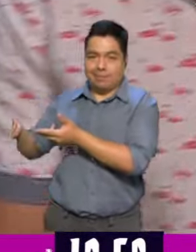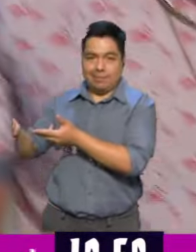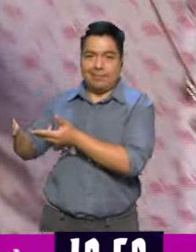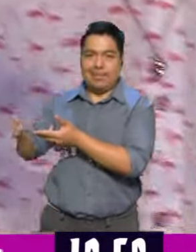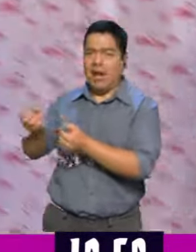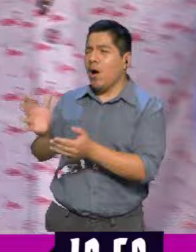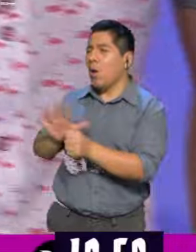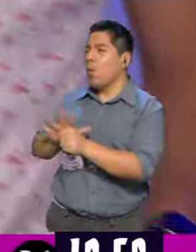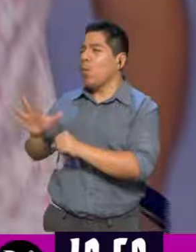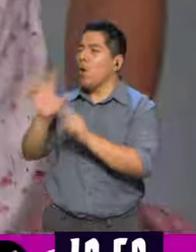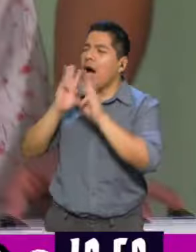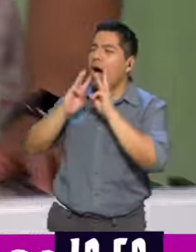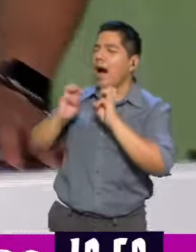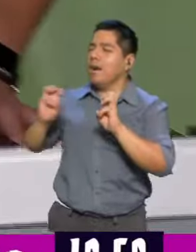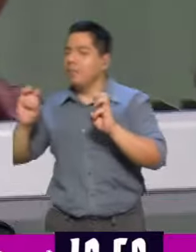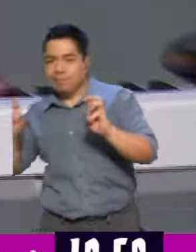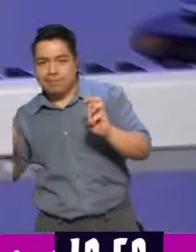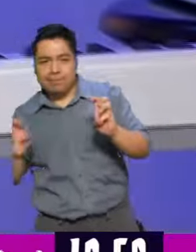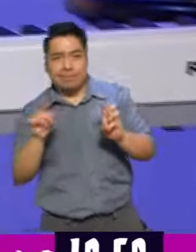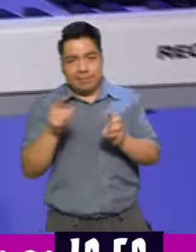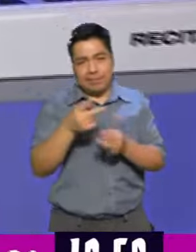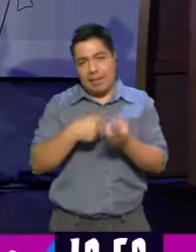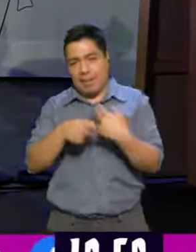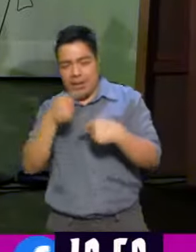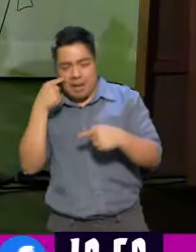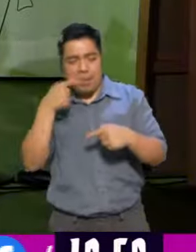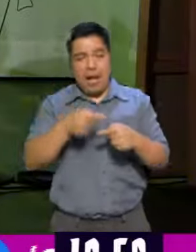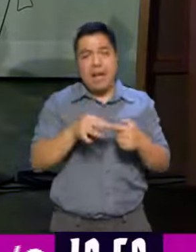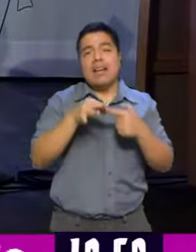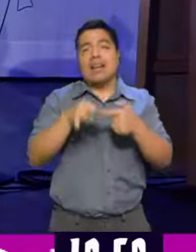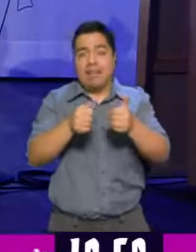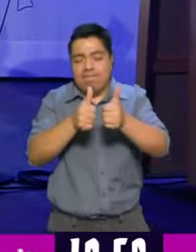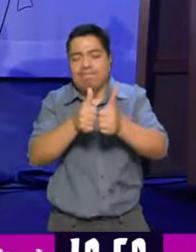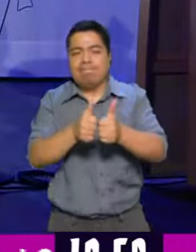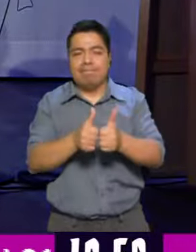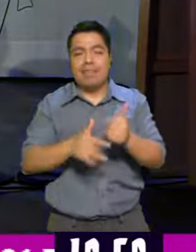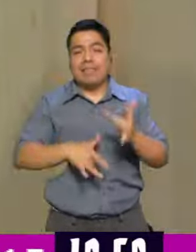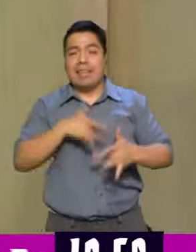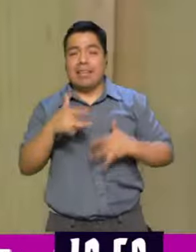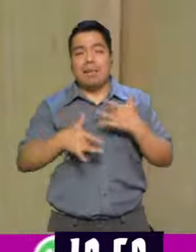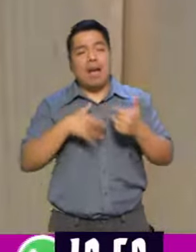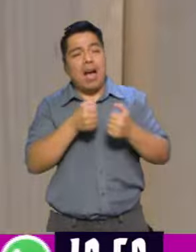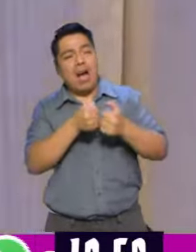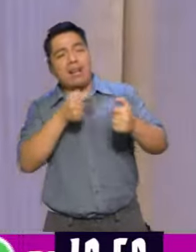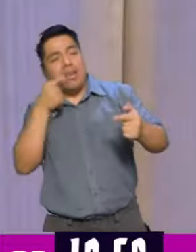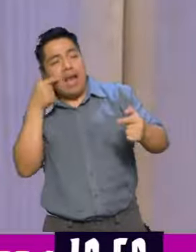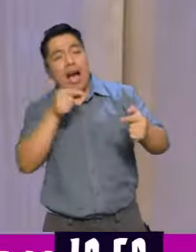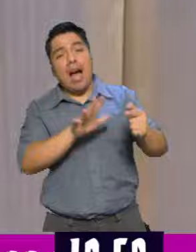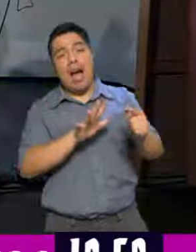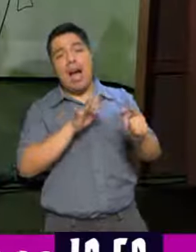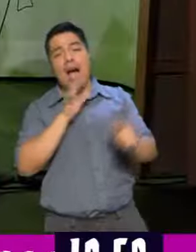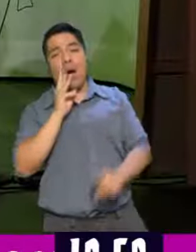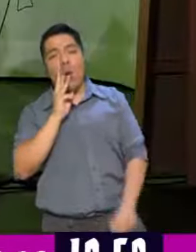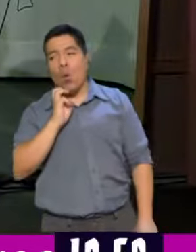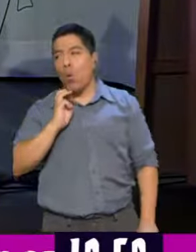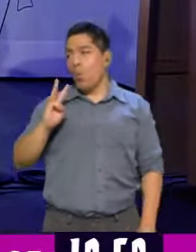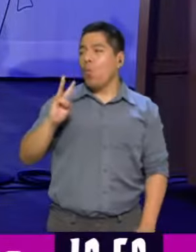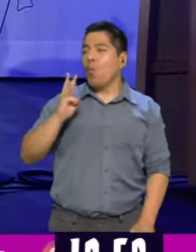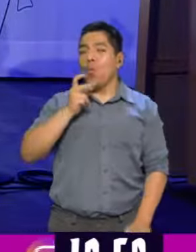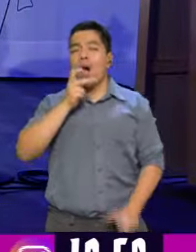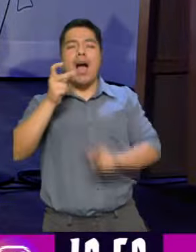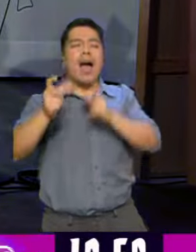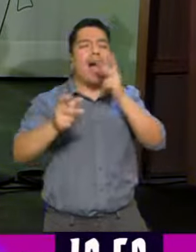wow, wow. Ven aquí que no quiero esperar. Cuando me pruebas vas a gritar baby wow.